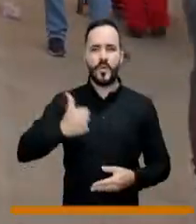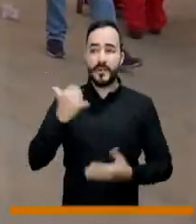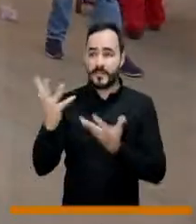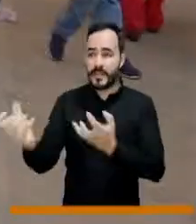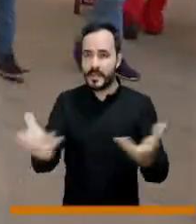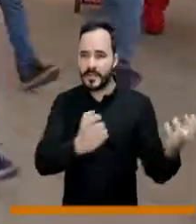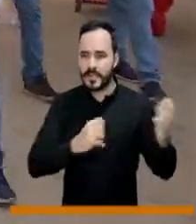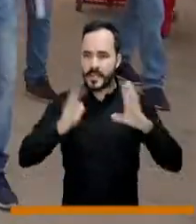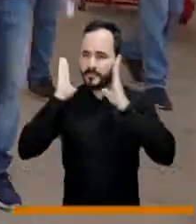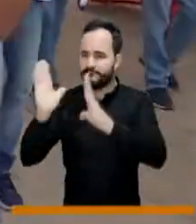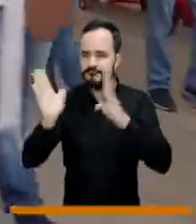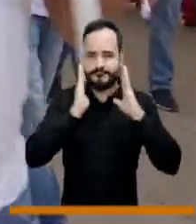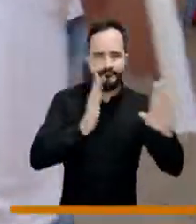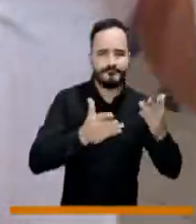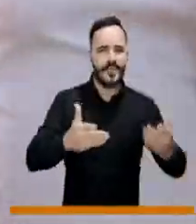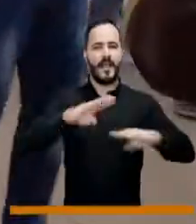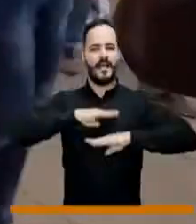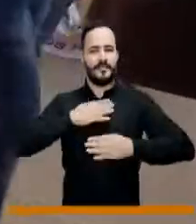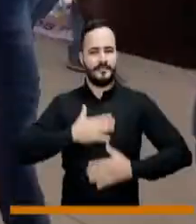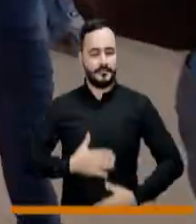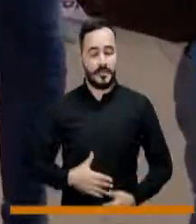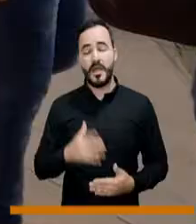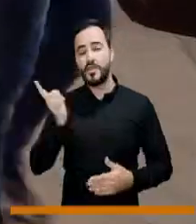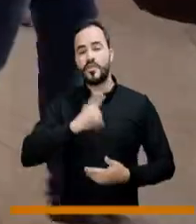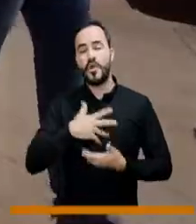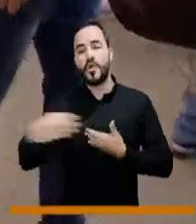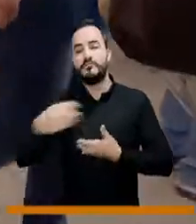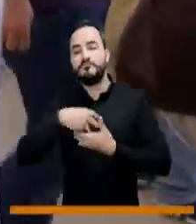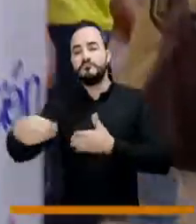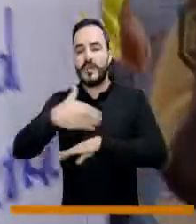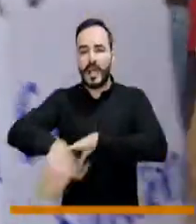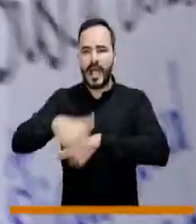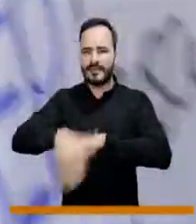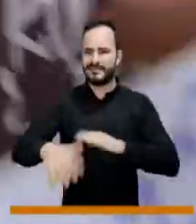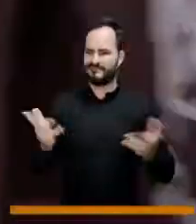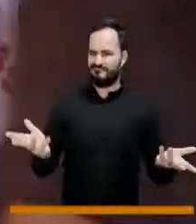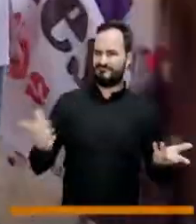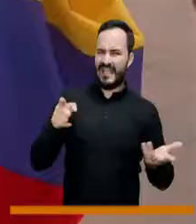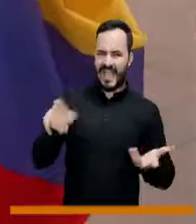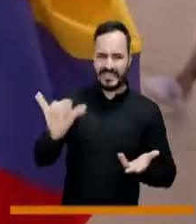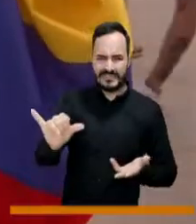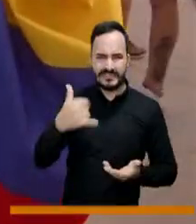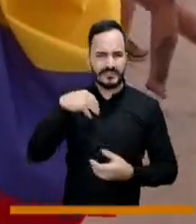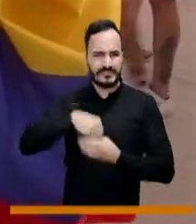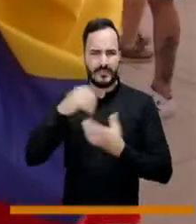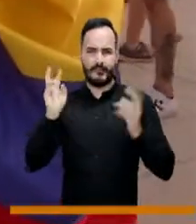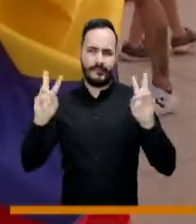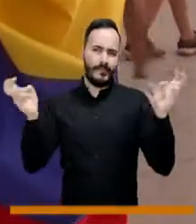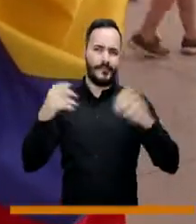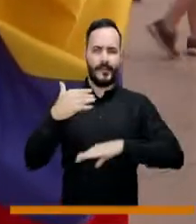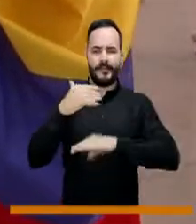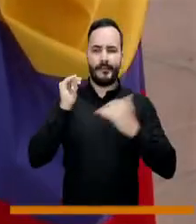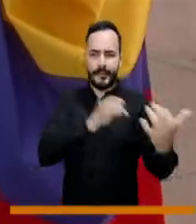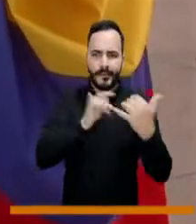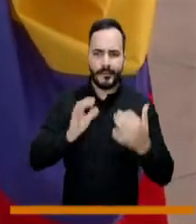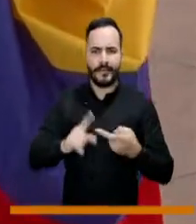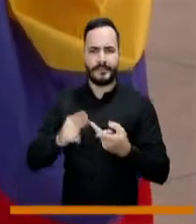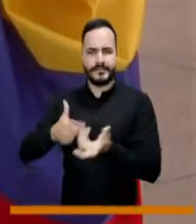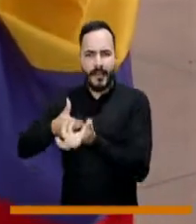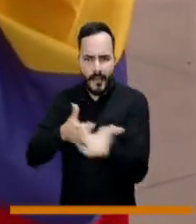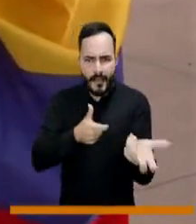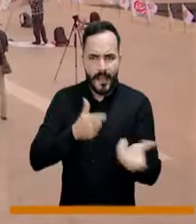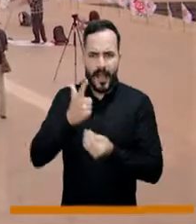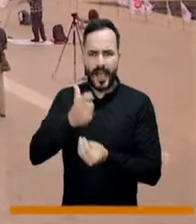que se den las garantías y los derechos de los jóvenes y que no estén saliendo a la calle y estén en riesgo de que su único camino vaya a ser la guerra